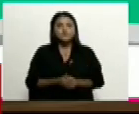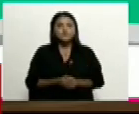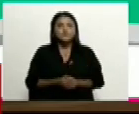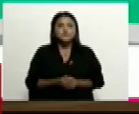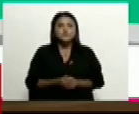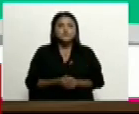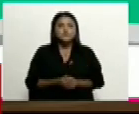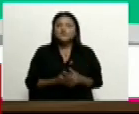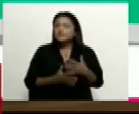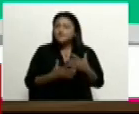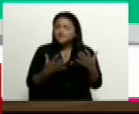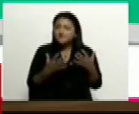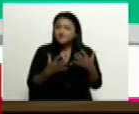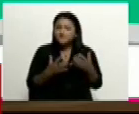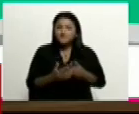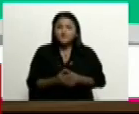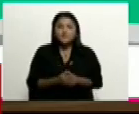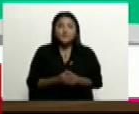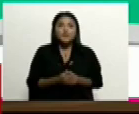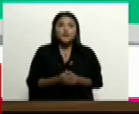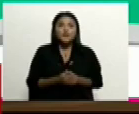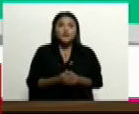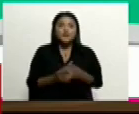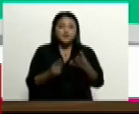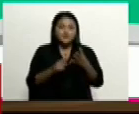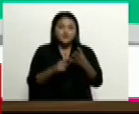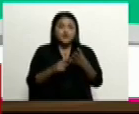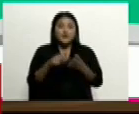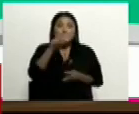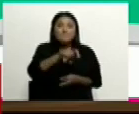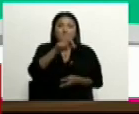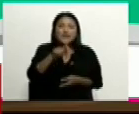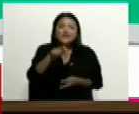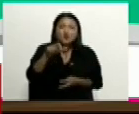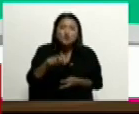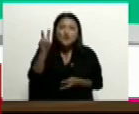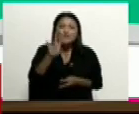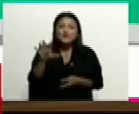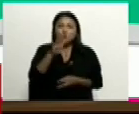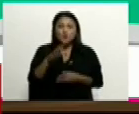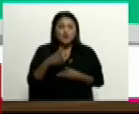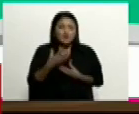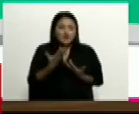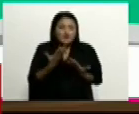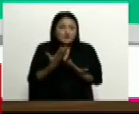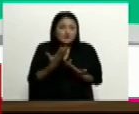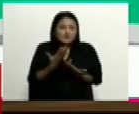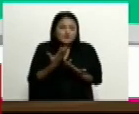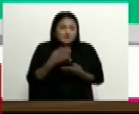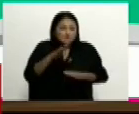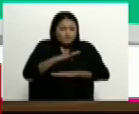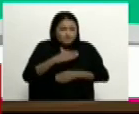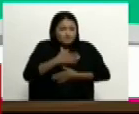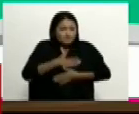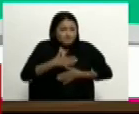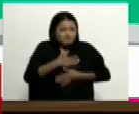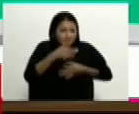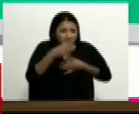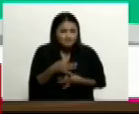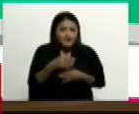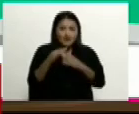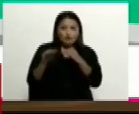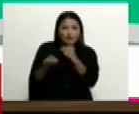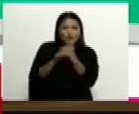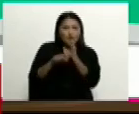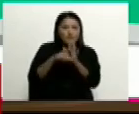lo que tiene que ver con la recuperación del bienestar, del estado de bienestar social, de los derechos sociales, de la igualdad